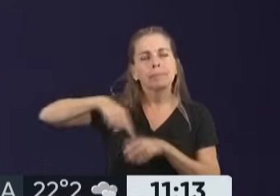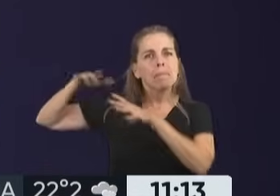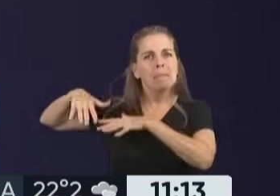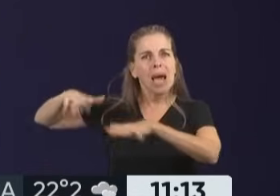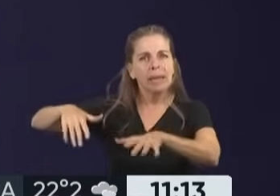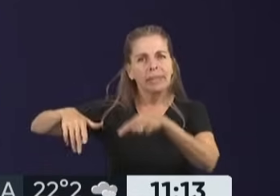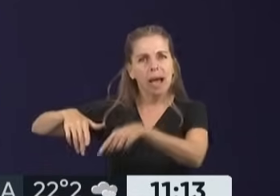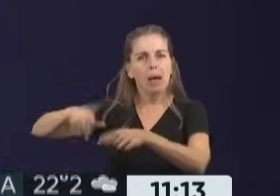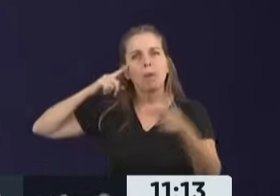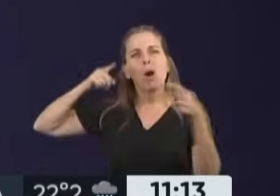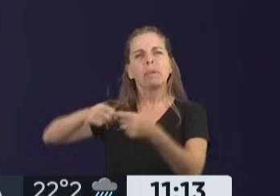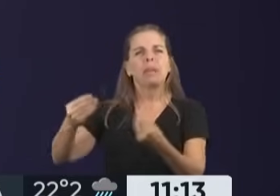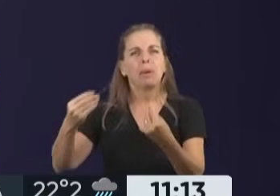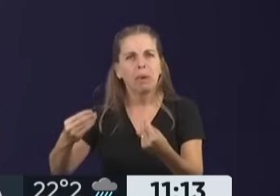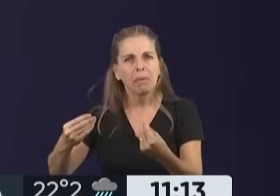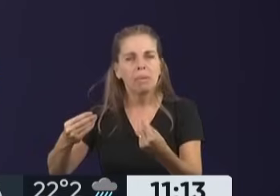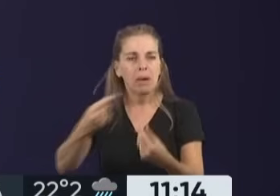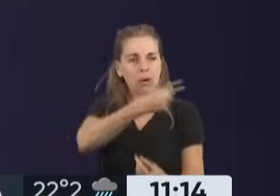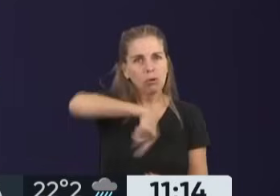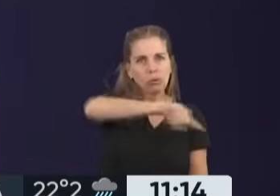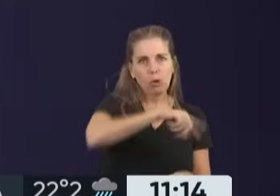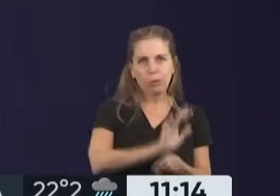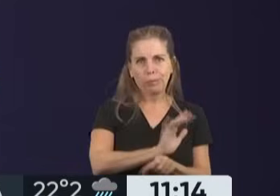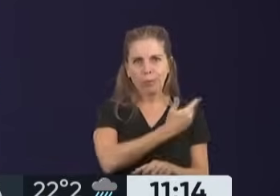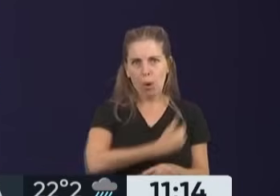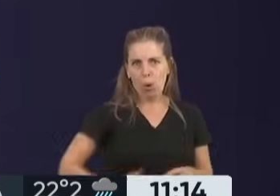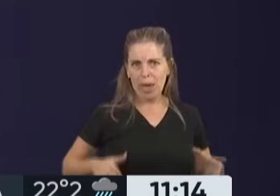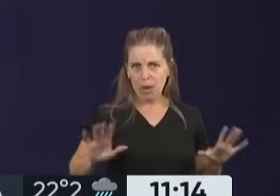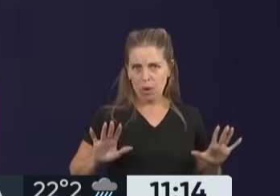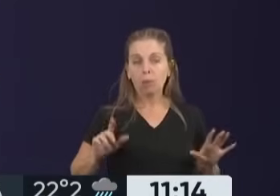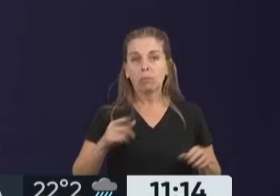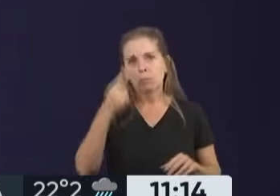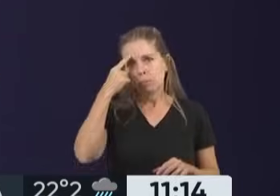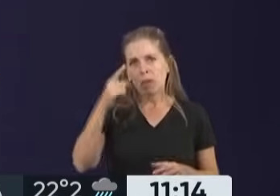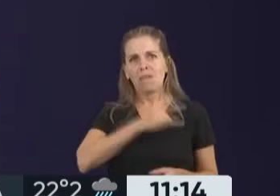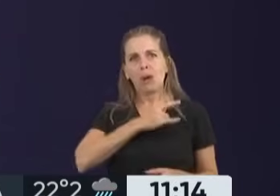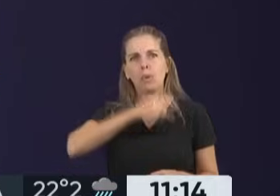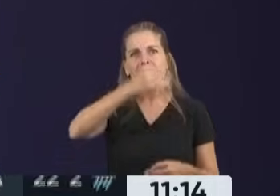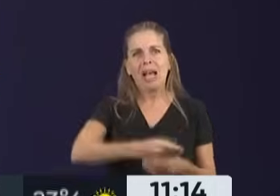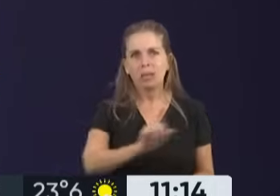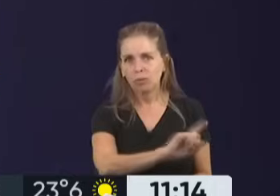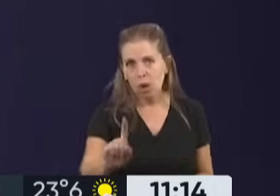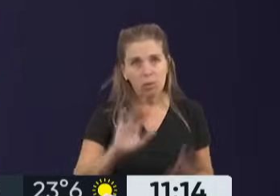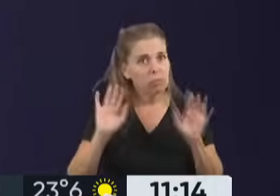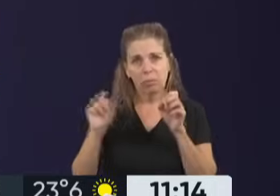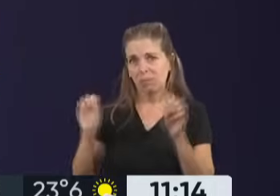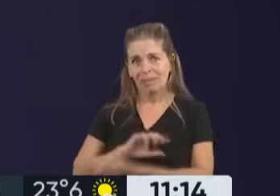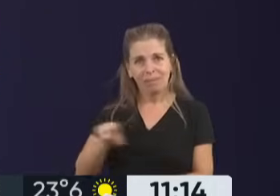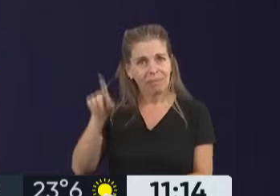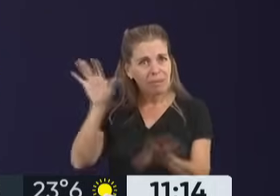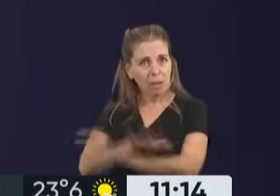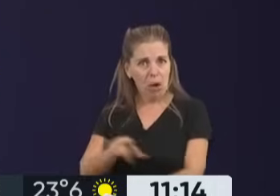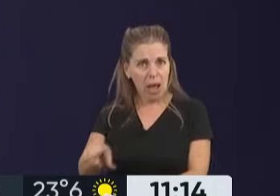marcha fue para que nosotros como gobierno no impulsemos el cierre de las universidades, bueno, fue una marcha equivocada porque claramente